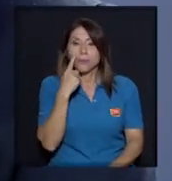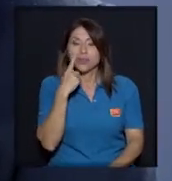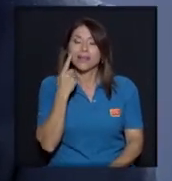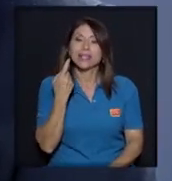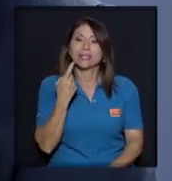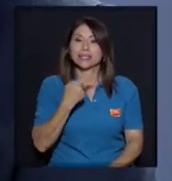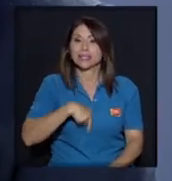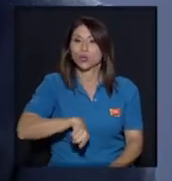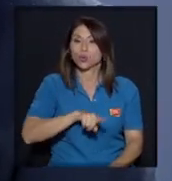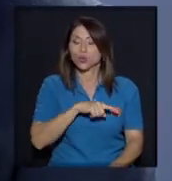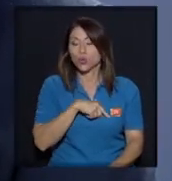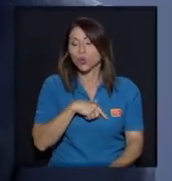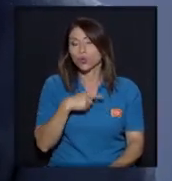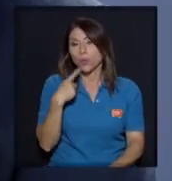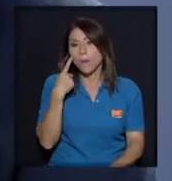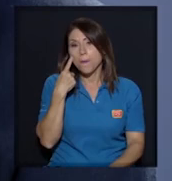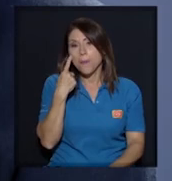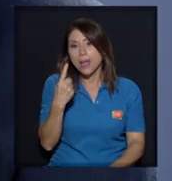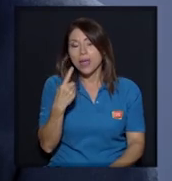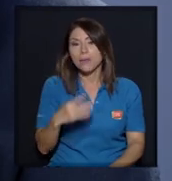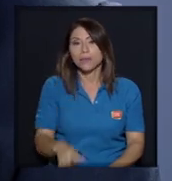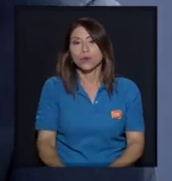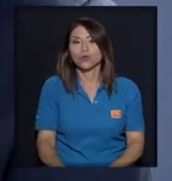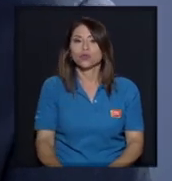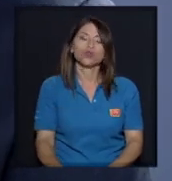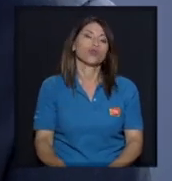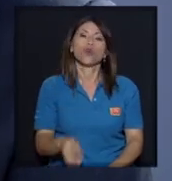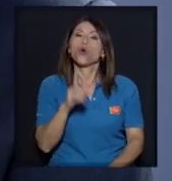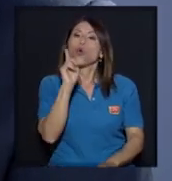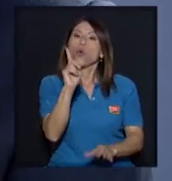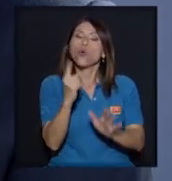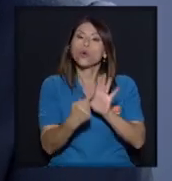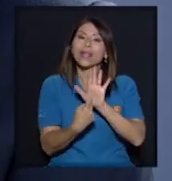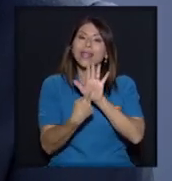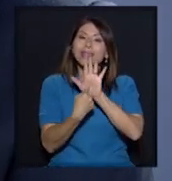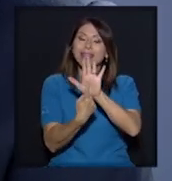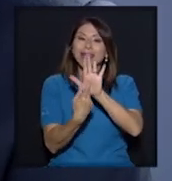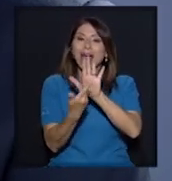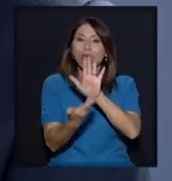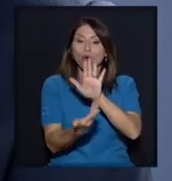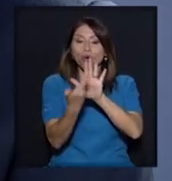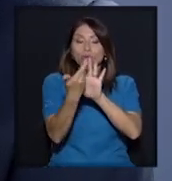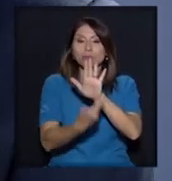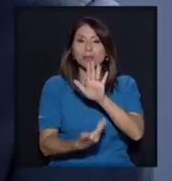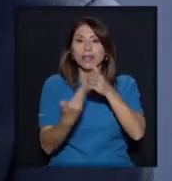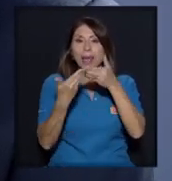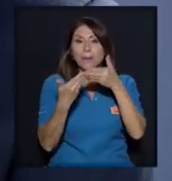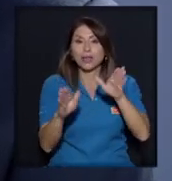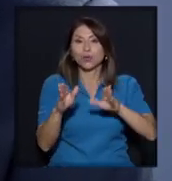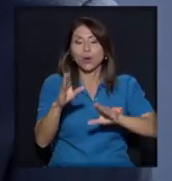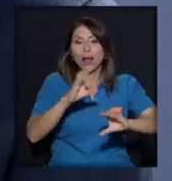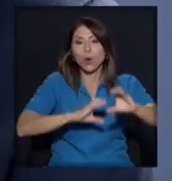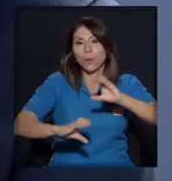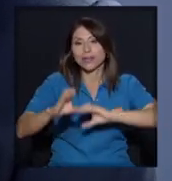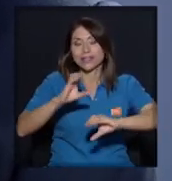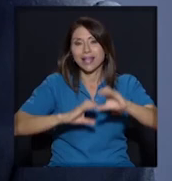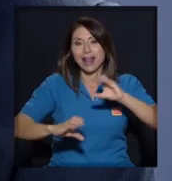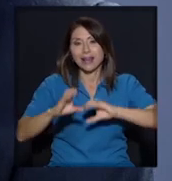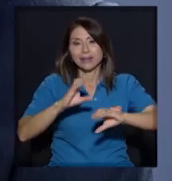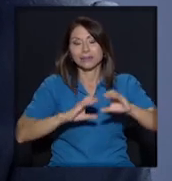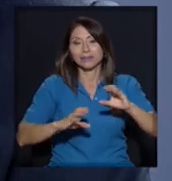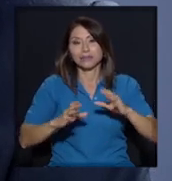si vemos un indicador de apertura comercial, que